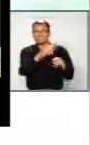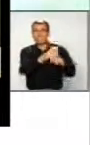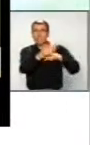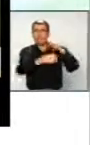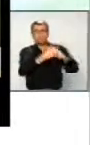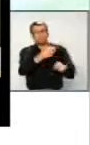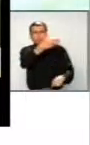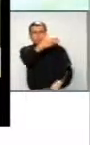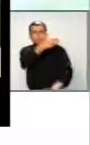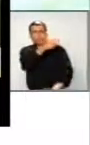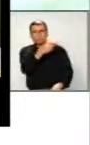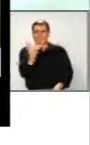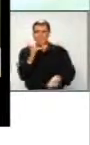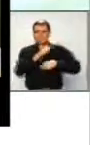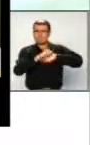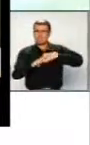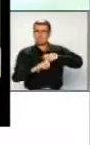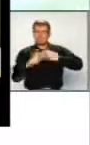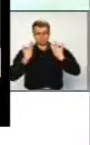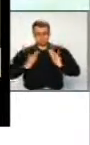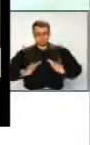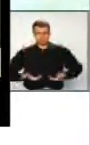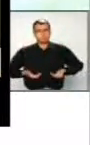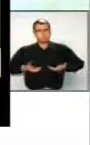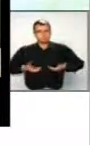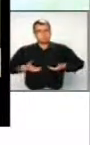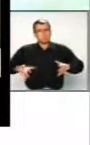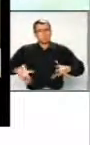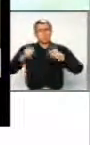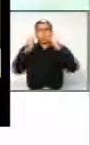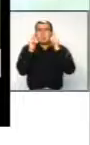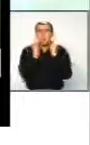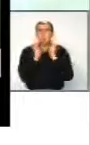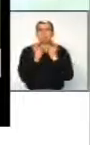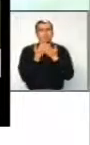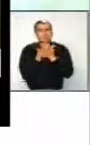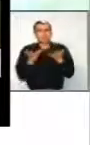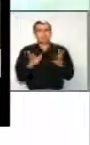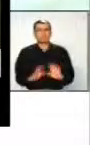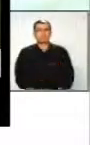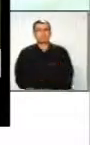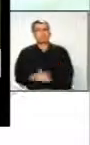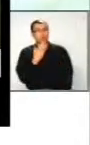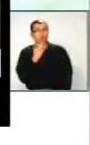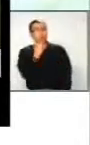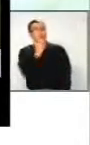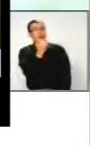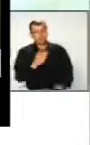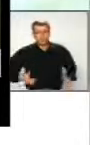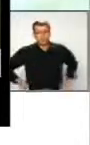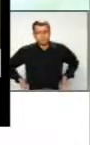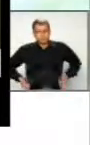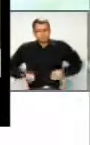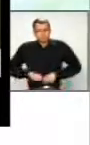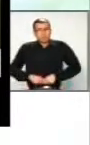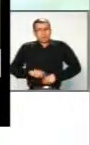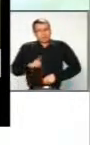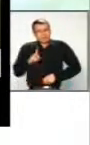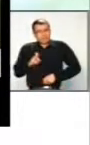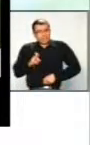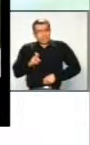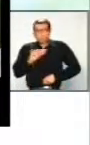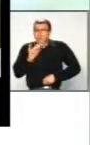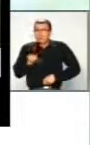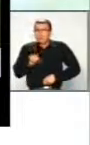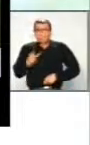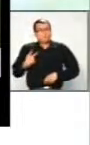cirugías, si yo prendo el radio y me están diciendo que la talla ideal es la talla 6, pero resulta que yo soy talla